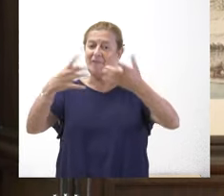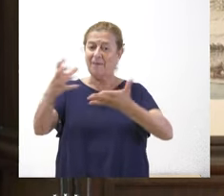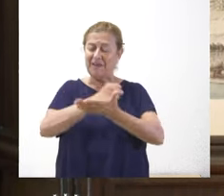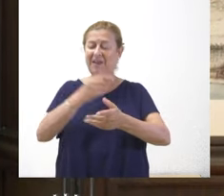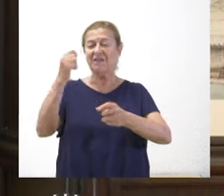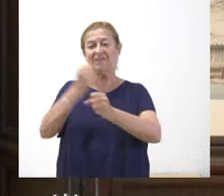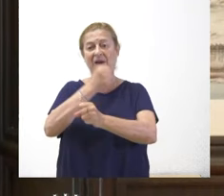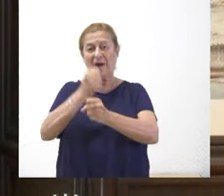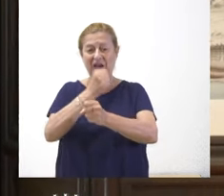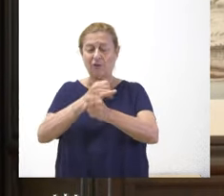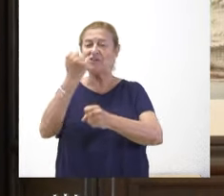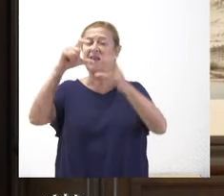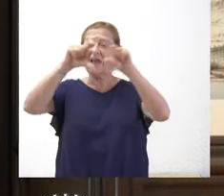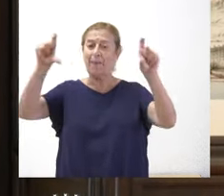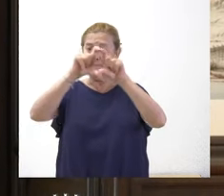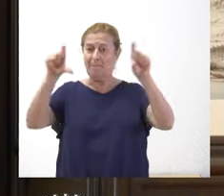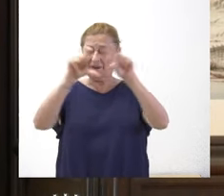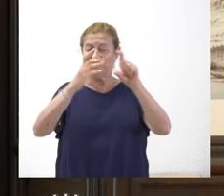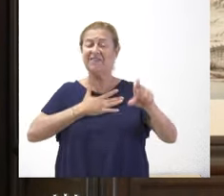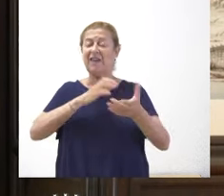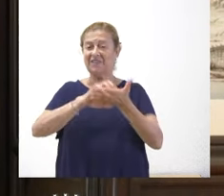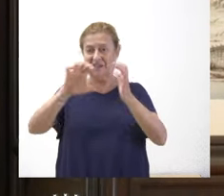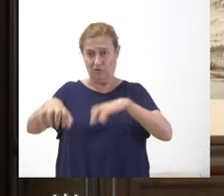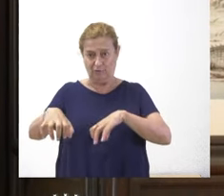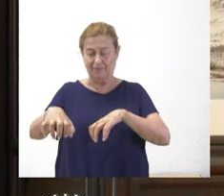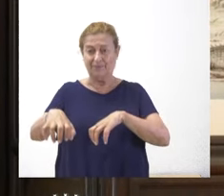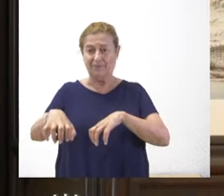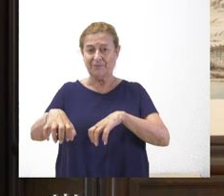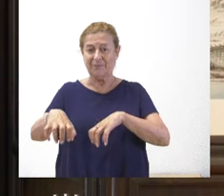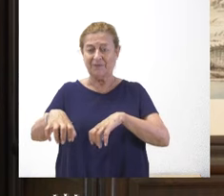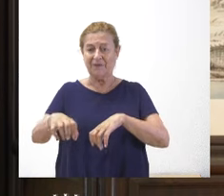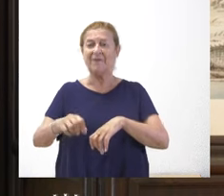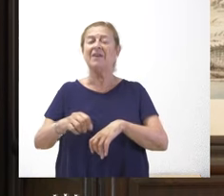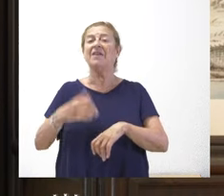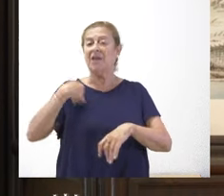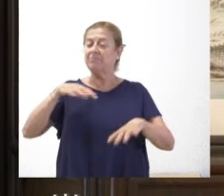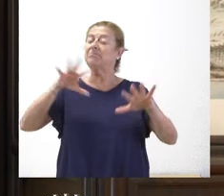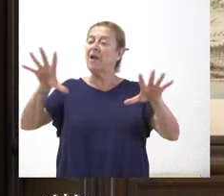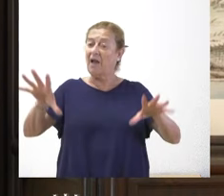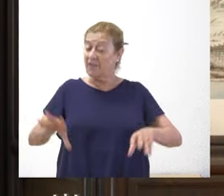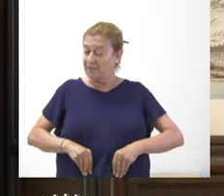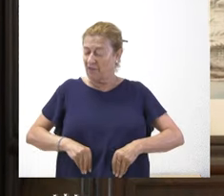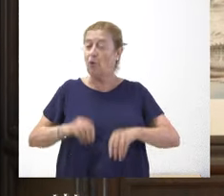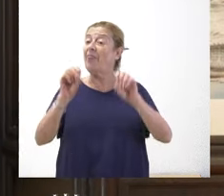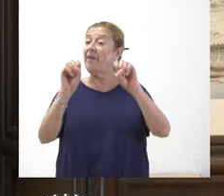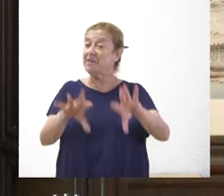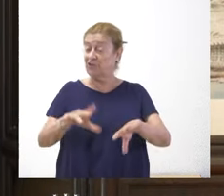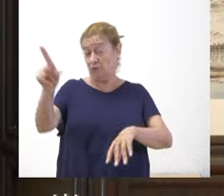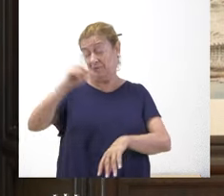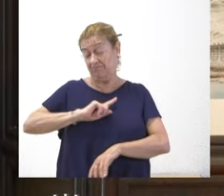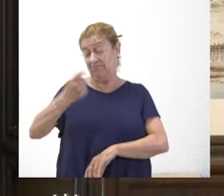trabajadores y las empresas de Castilla y león he aceptado la dimisión del